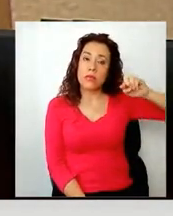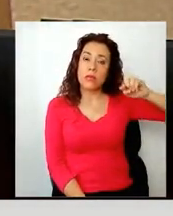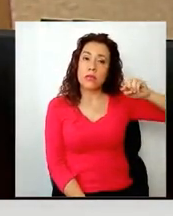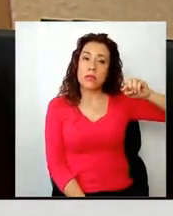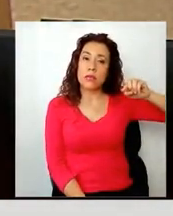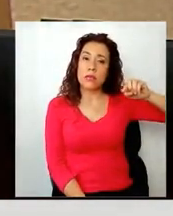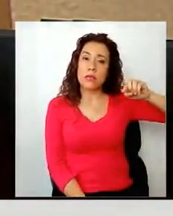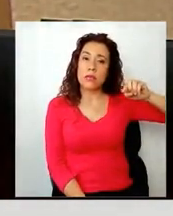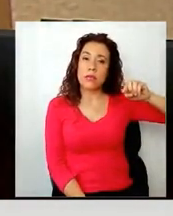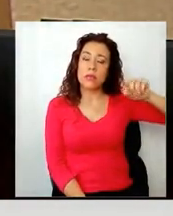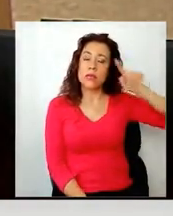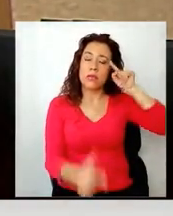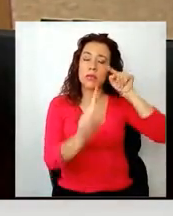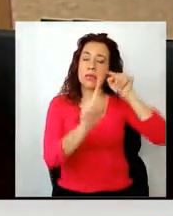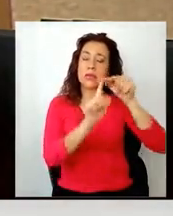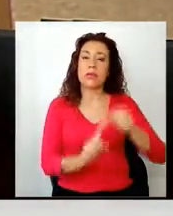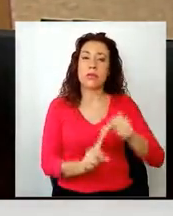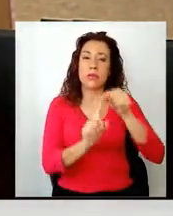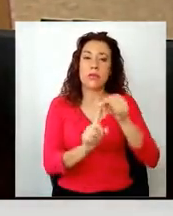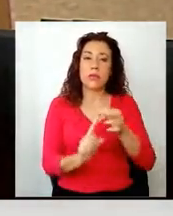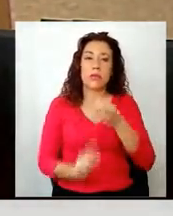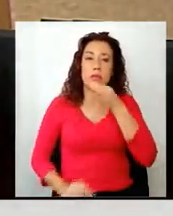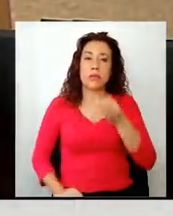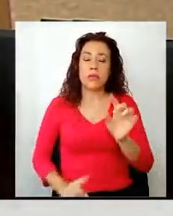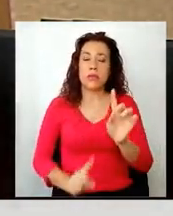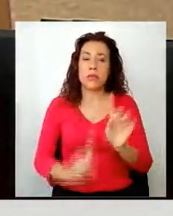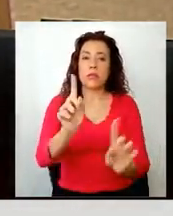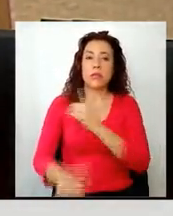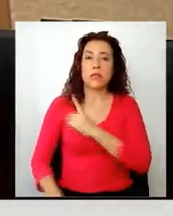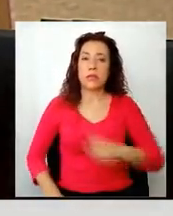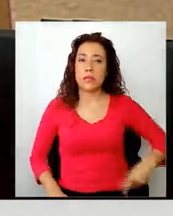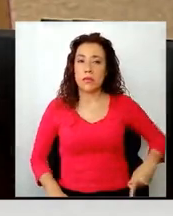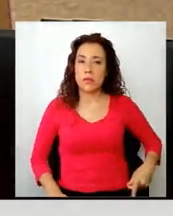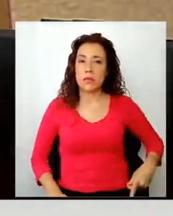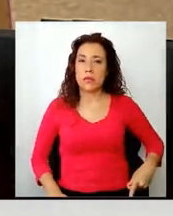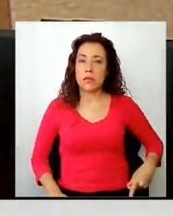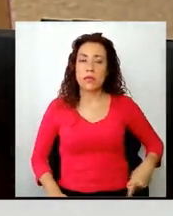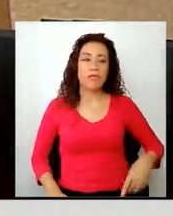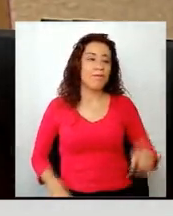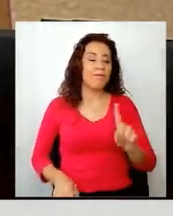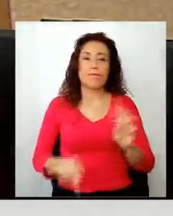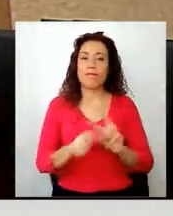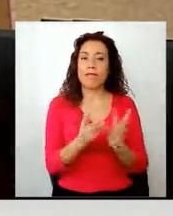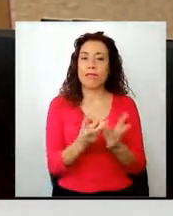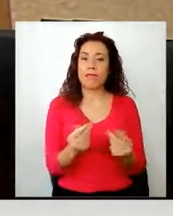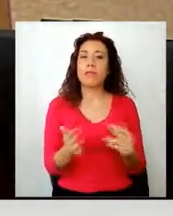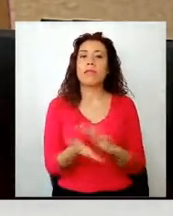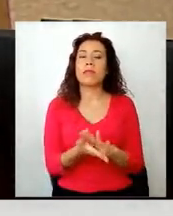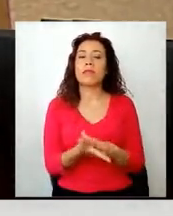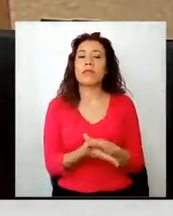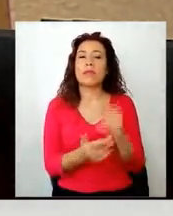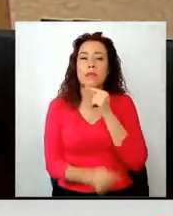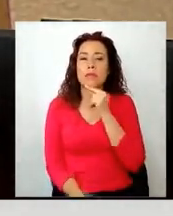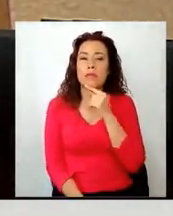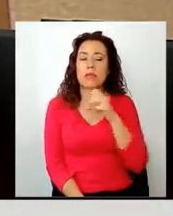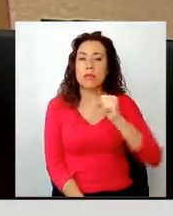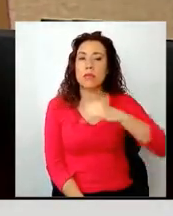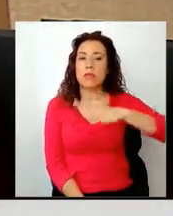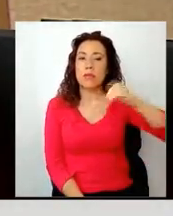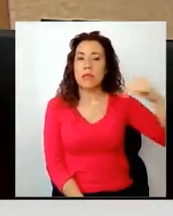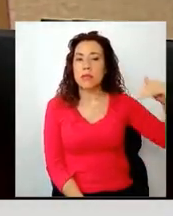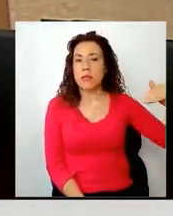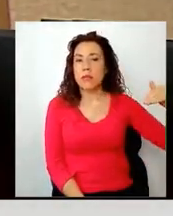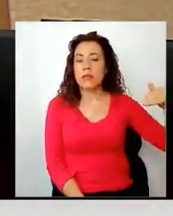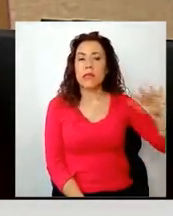fondo que se ha planteado por parte de algunos parlamentarios no se resuelve por ejemplo pongo un ejemplo la región de atacama las aguas